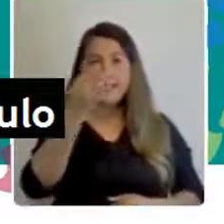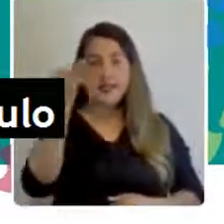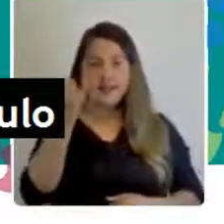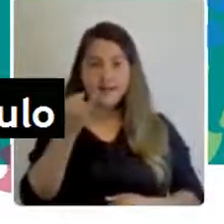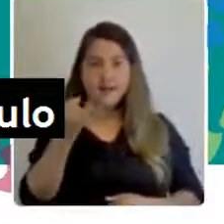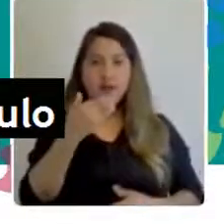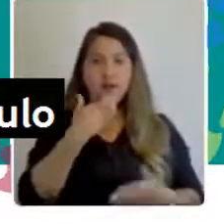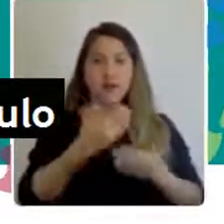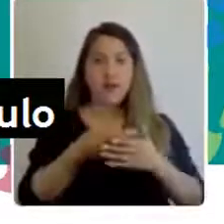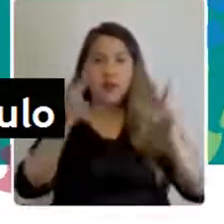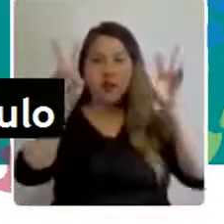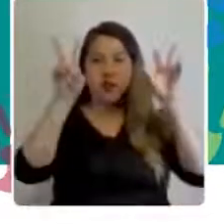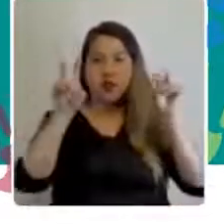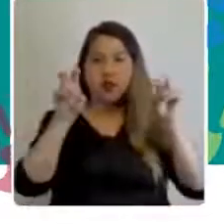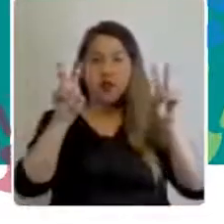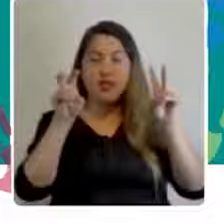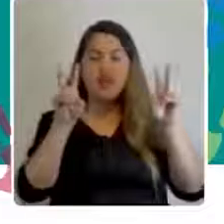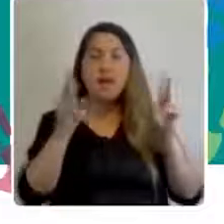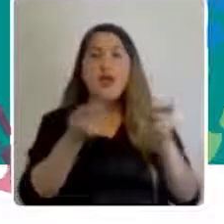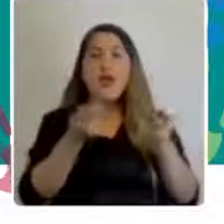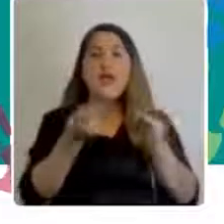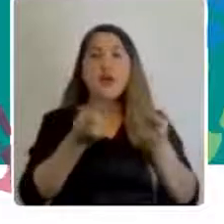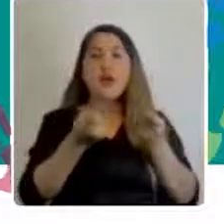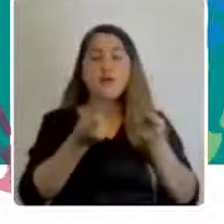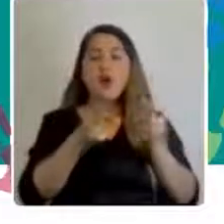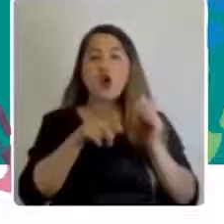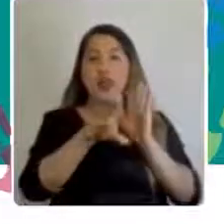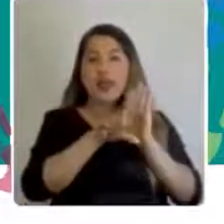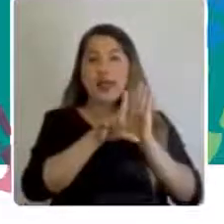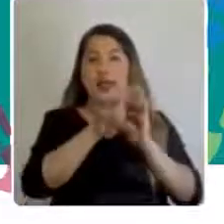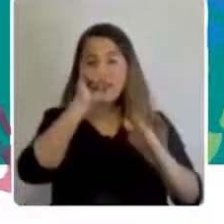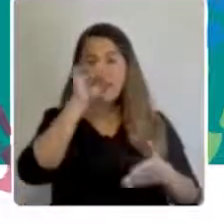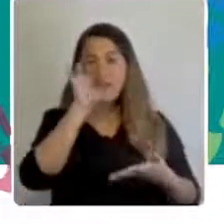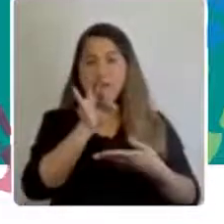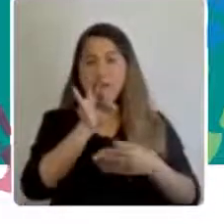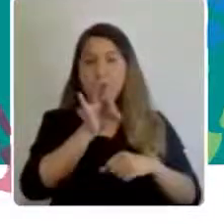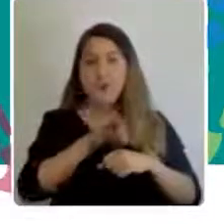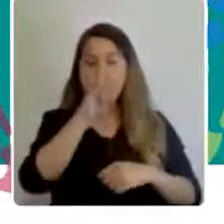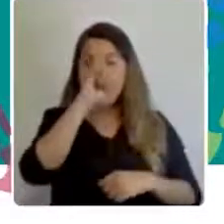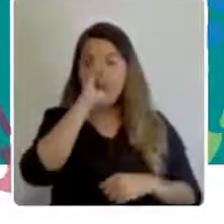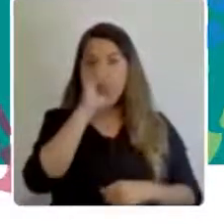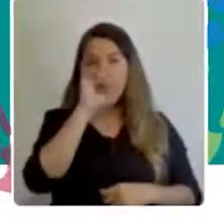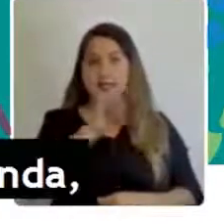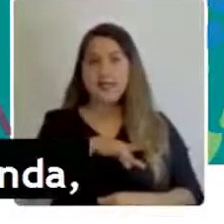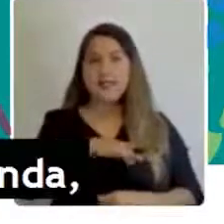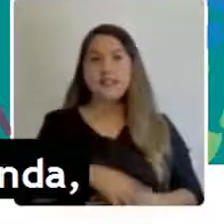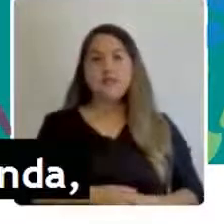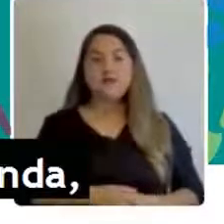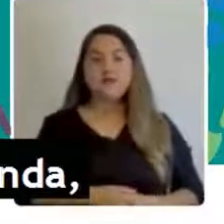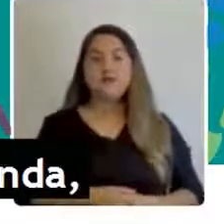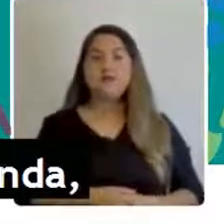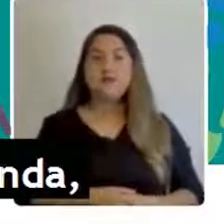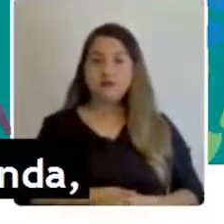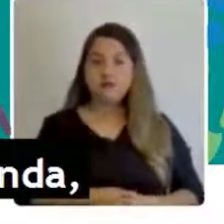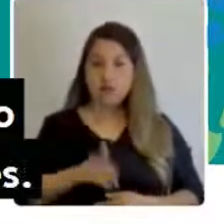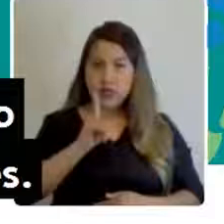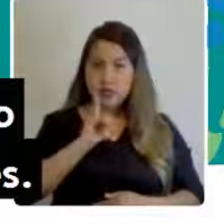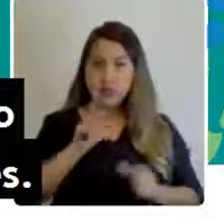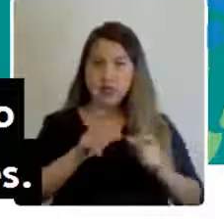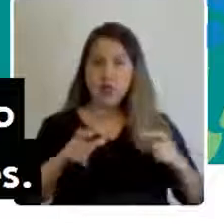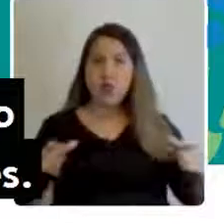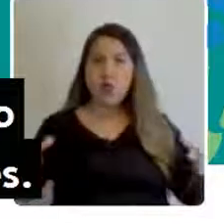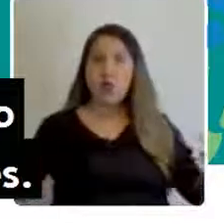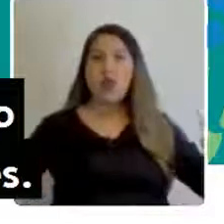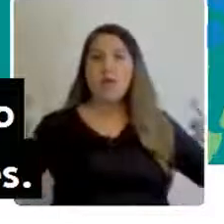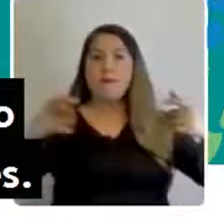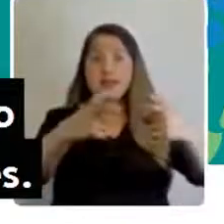la temática del ángulo económico y legislativo de las enfermedades raras en Chile. Vamos a tener, de hecho, una mesa redonda, va a ser un esquema